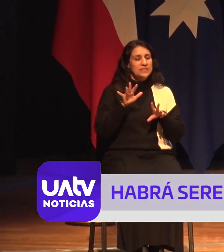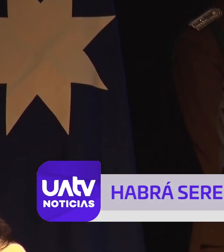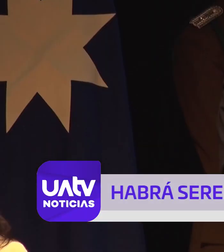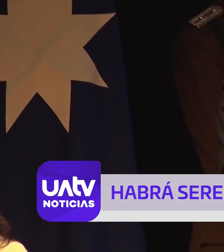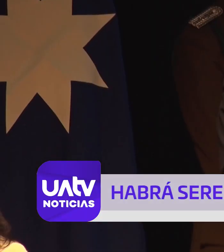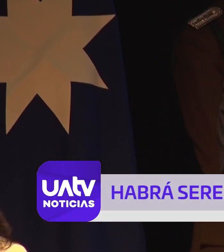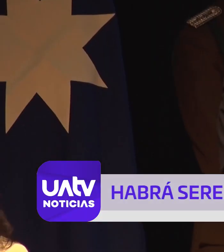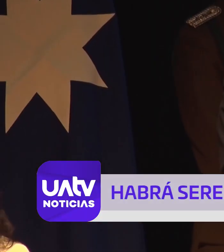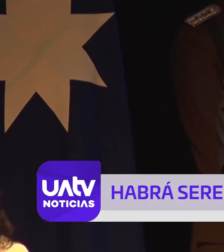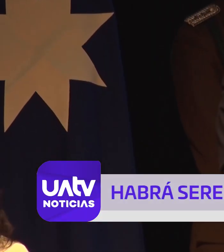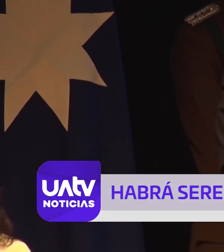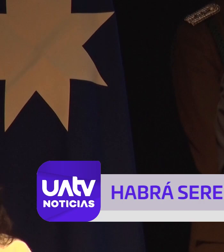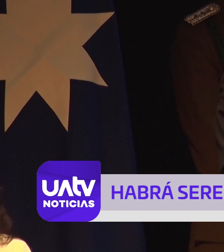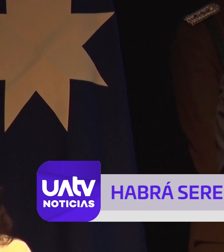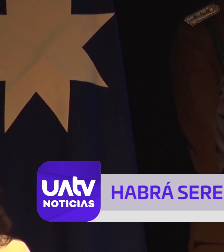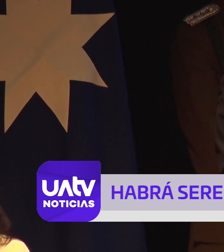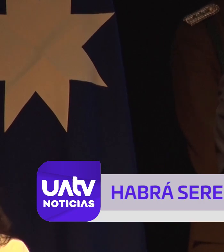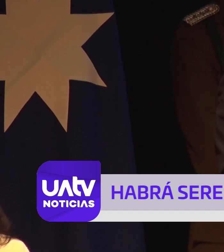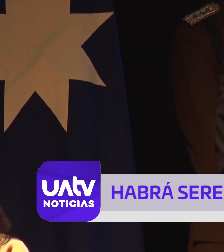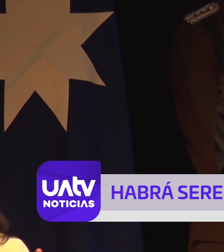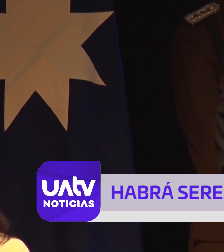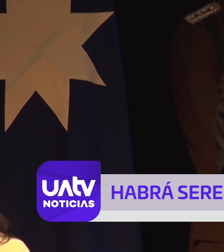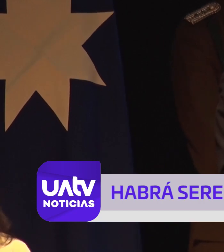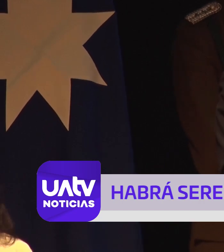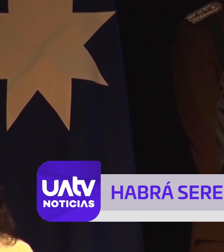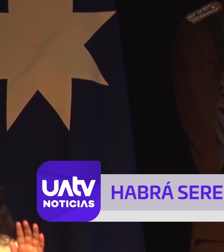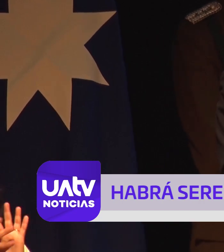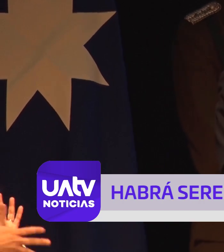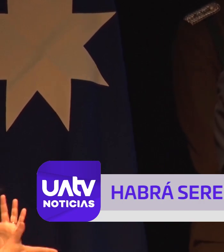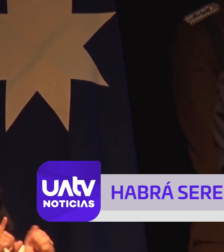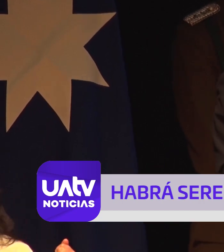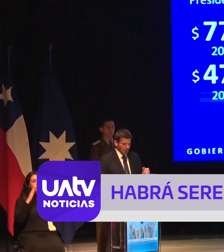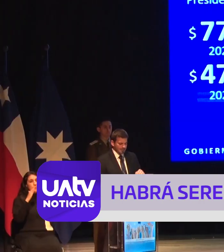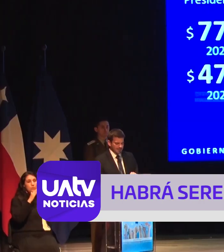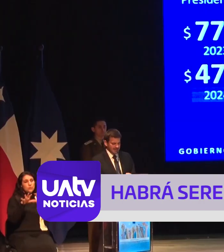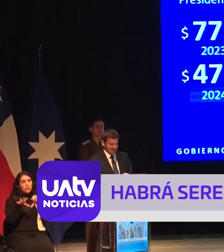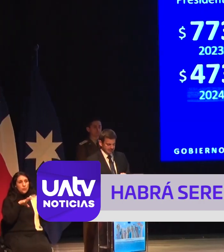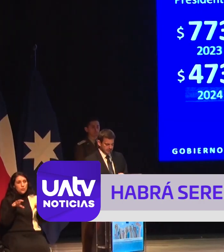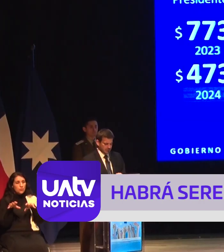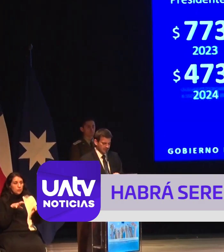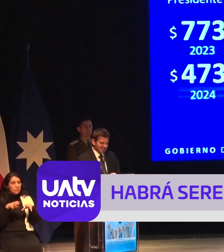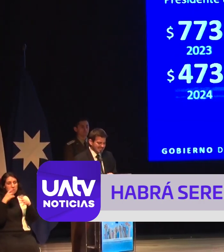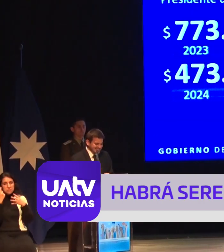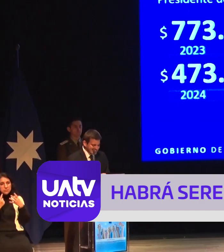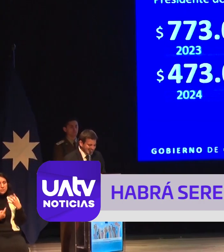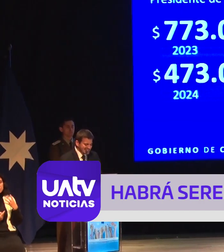el delegado presidencial anunció que pronto en la región se creará la Secretaría del